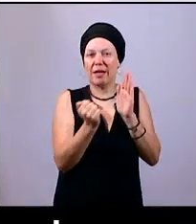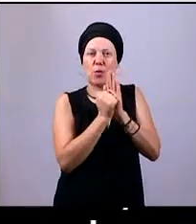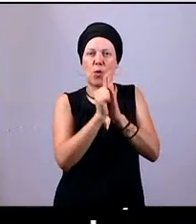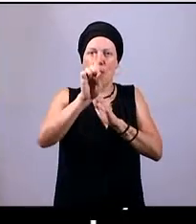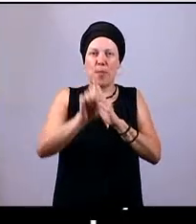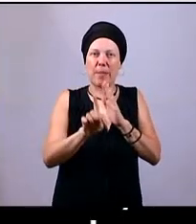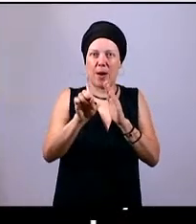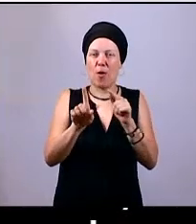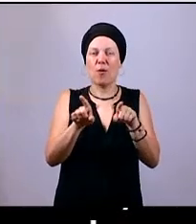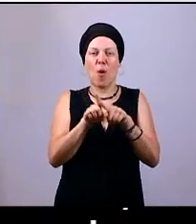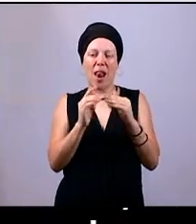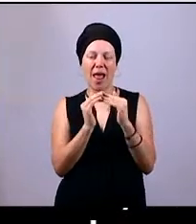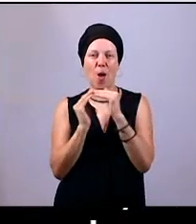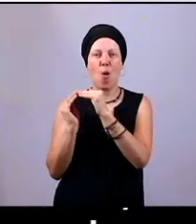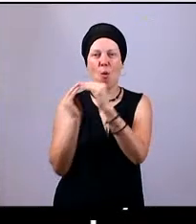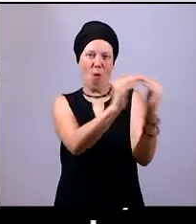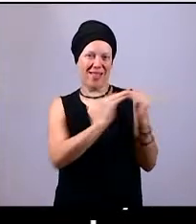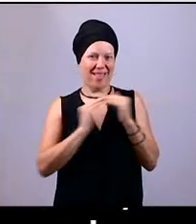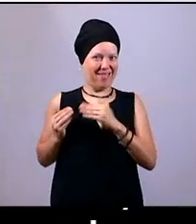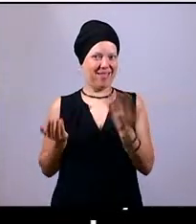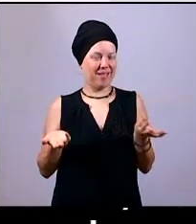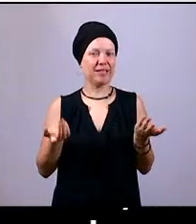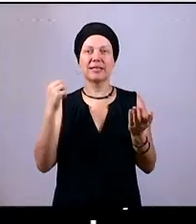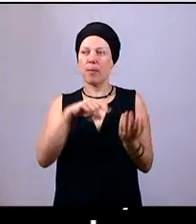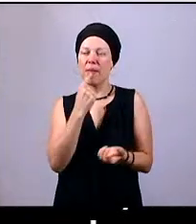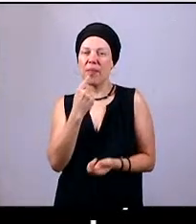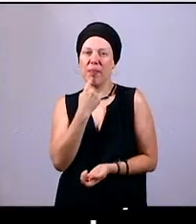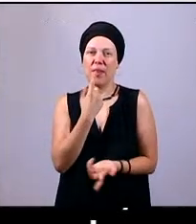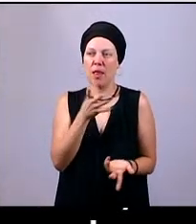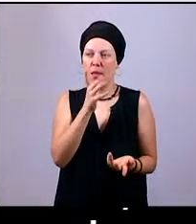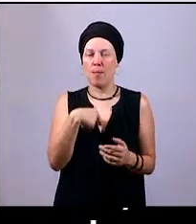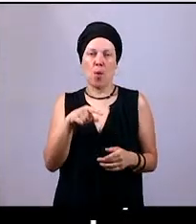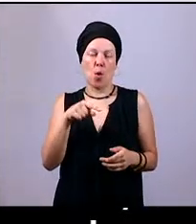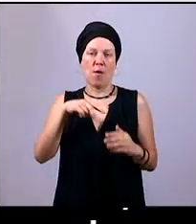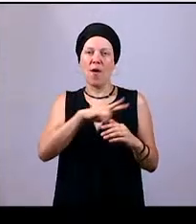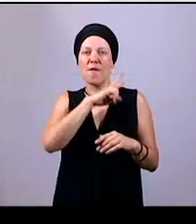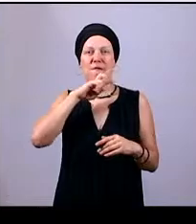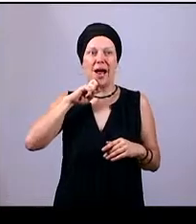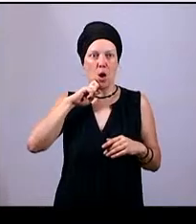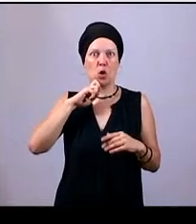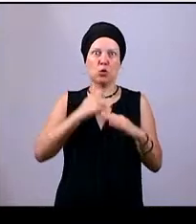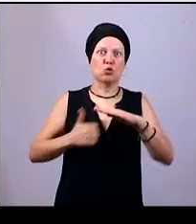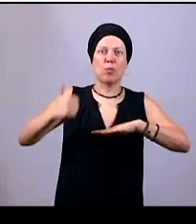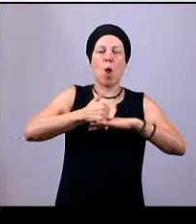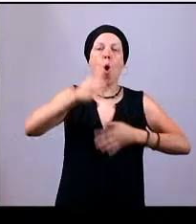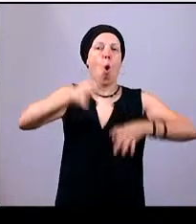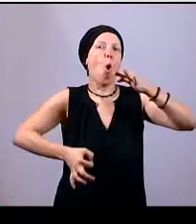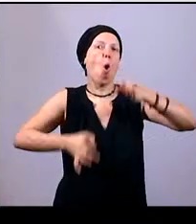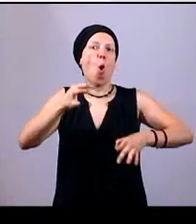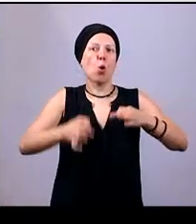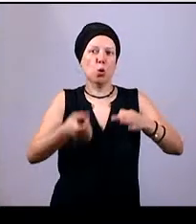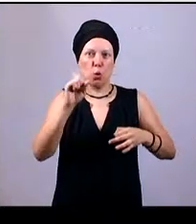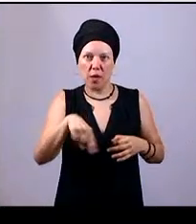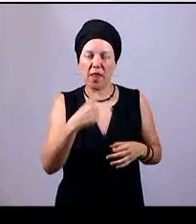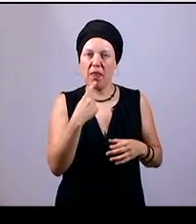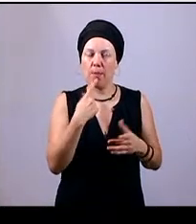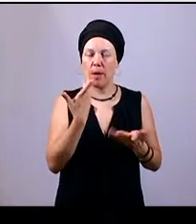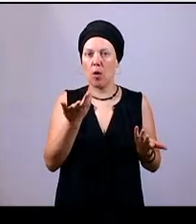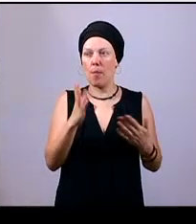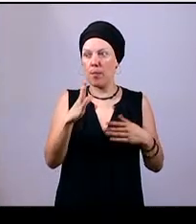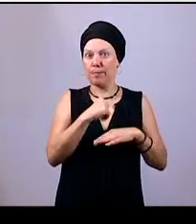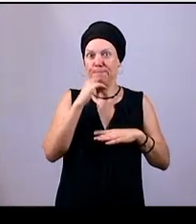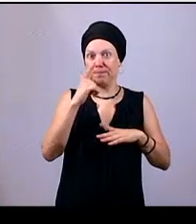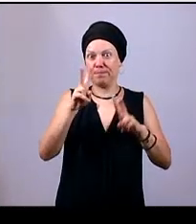esa igualdad entre todos y proclama como valor superior esa justicia. Y para ello, ¿qué se tiene que cumplir en materia